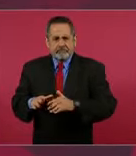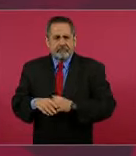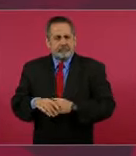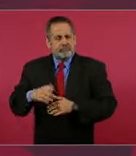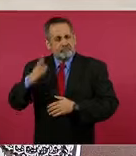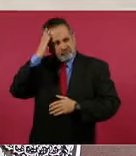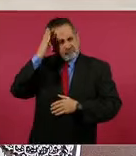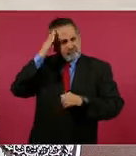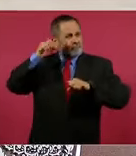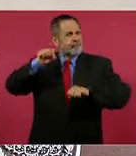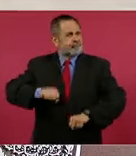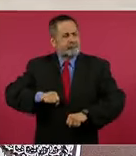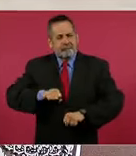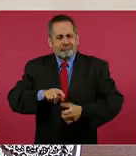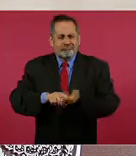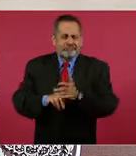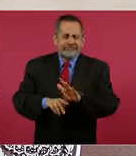caudillismos